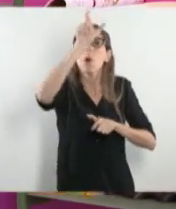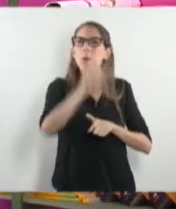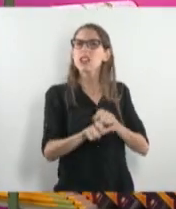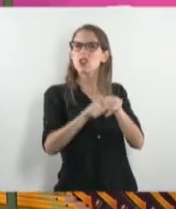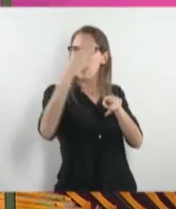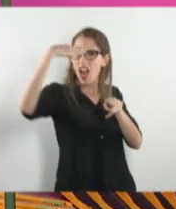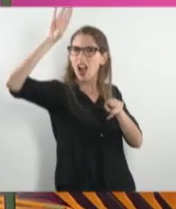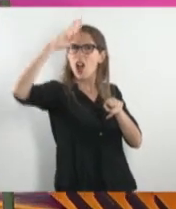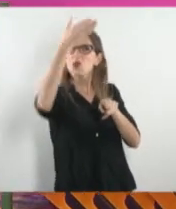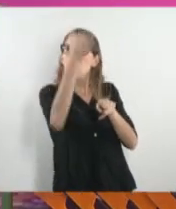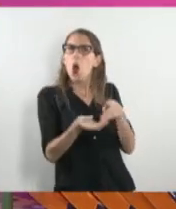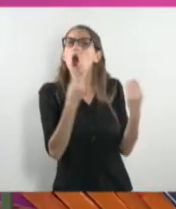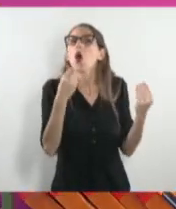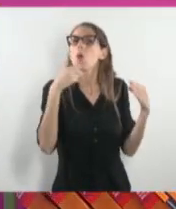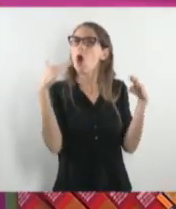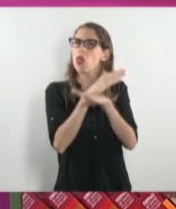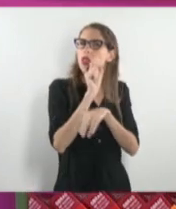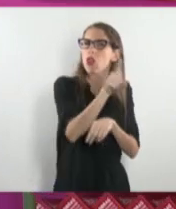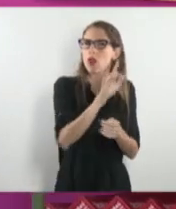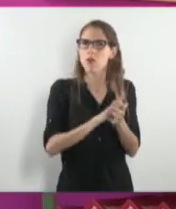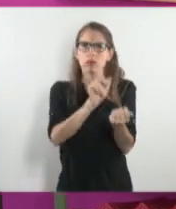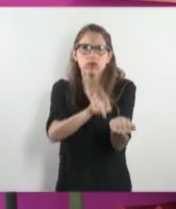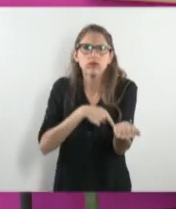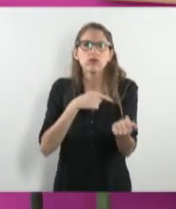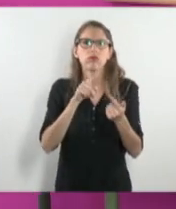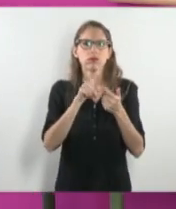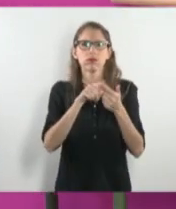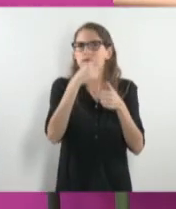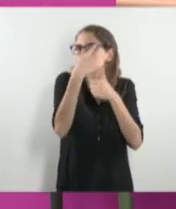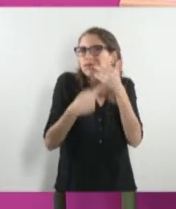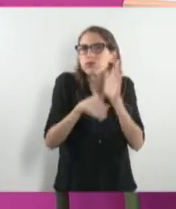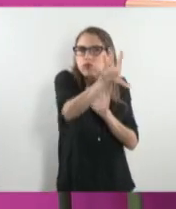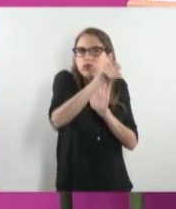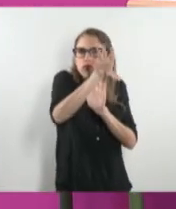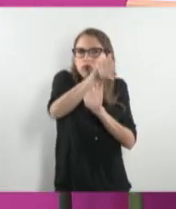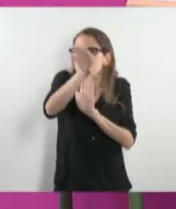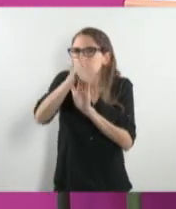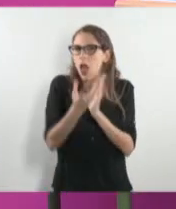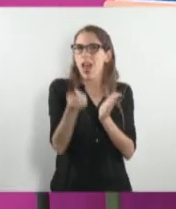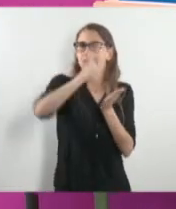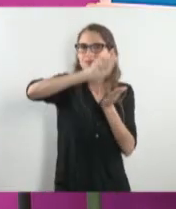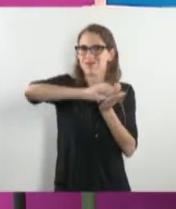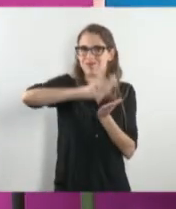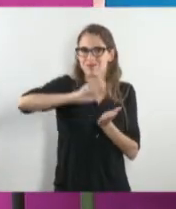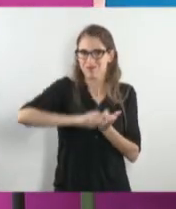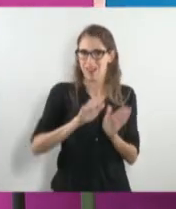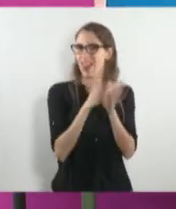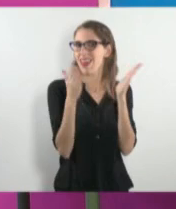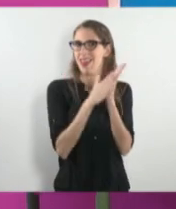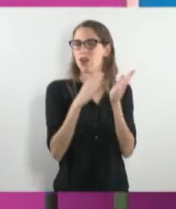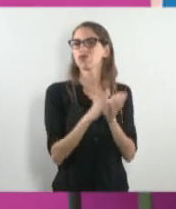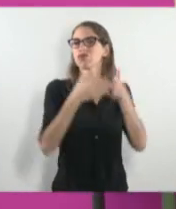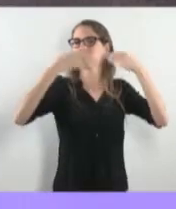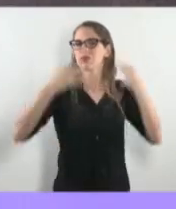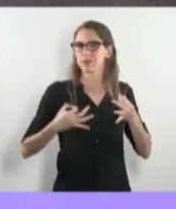y rescatar su lenguaje, sus costumbres, ¿sí? Y lo incorpora a este ámbito letrado a través de